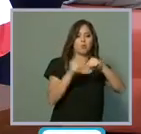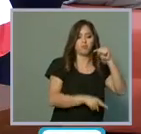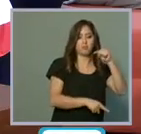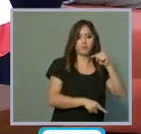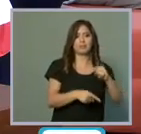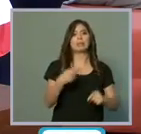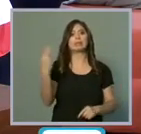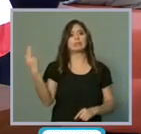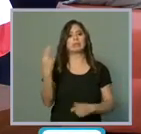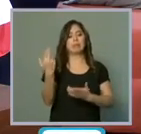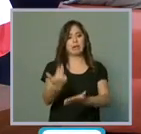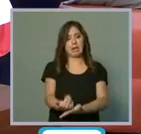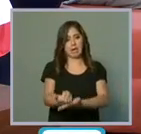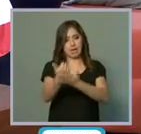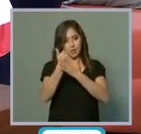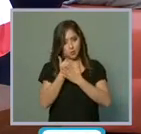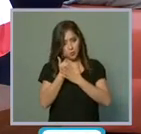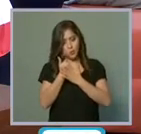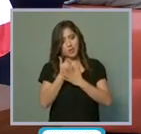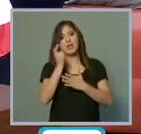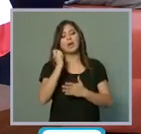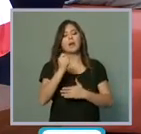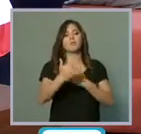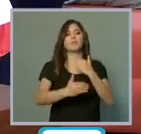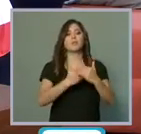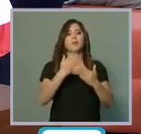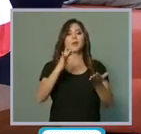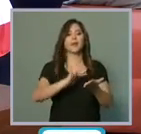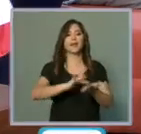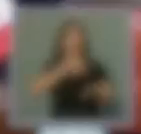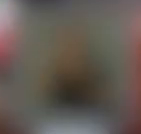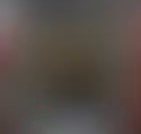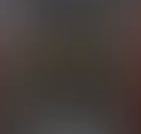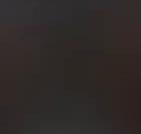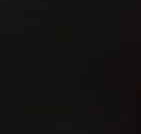Hay que buscar ayuda. Vámonos por lo pavimentado entonces. Exacto. Miguel de León, muchísimas gracias por Muchas gracias, acompañarnos. muchachos.